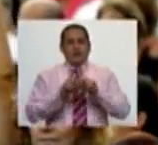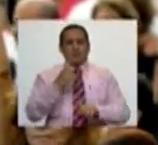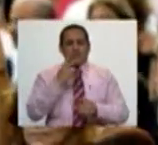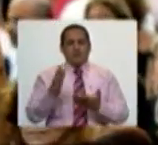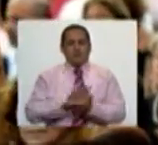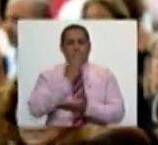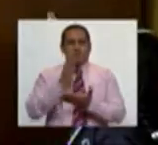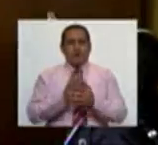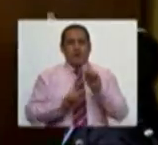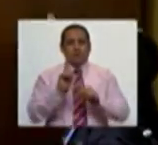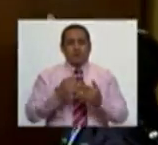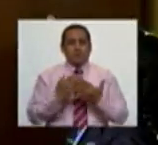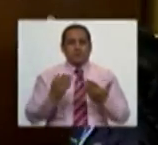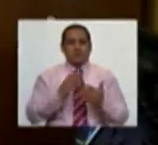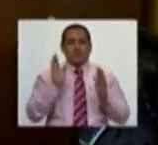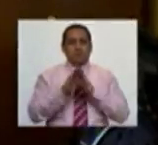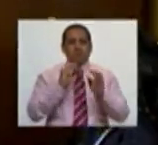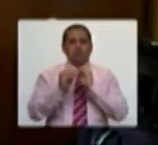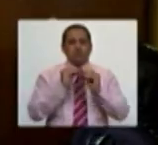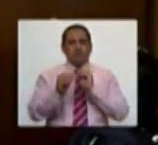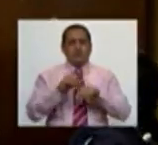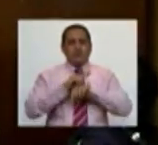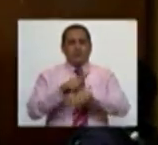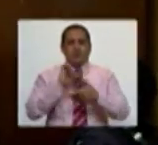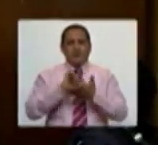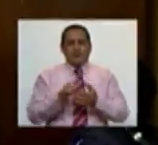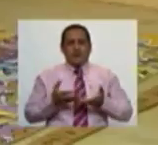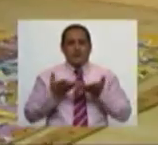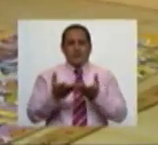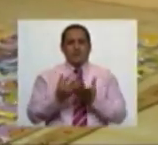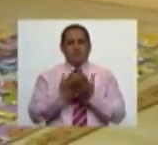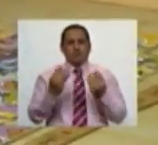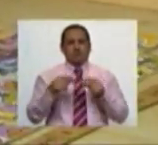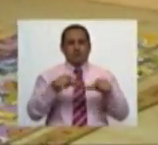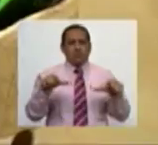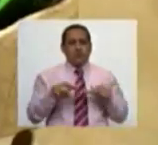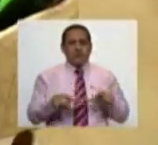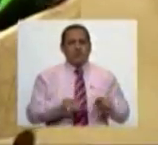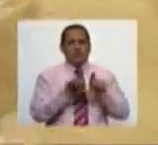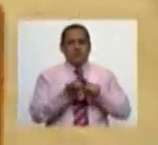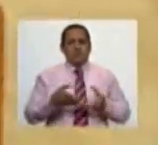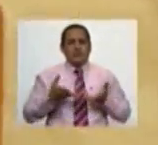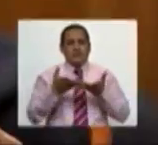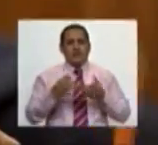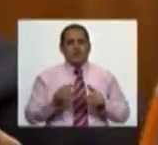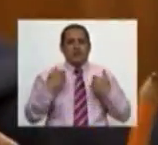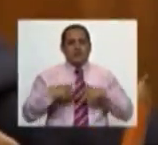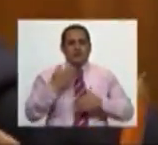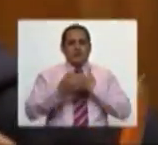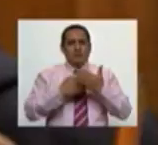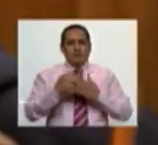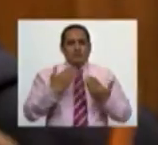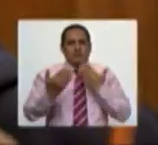a lo que la origina, a lo que la causa. Soluciones integrales que involucran a más sectores de los que se cree y